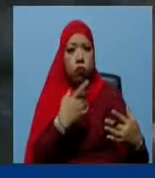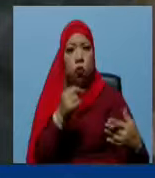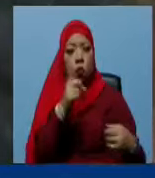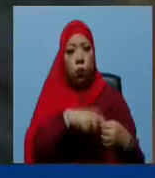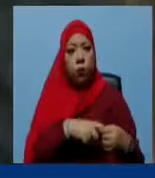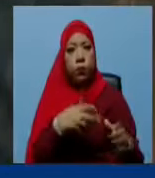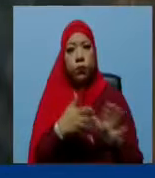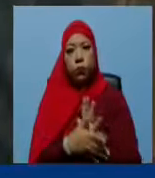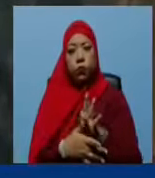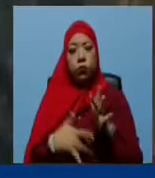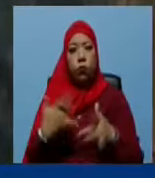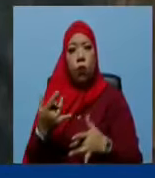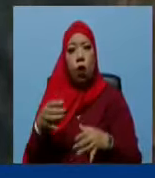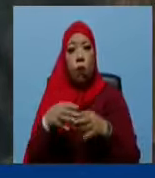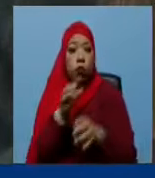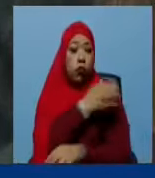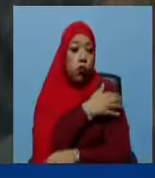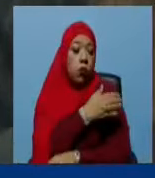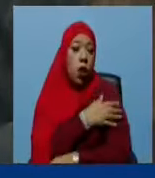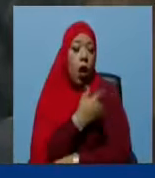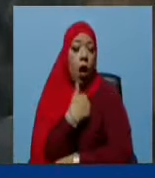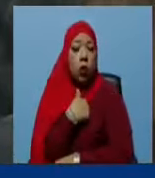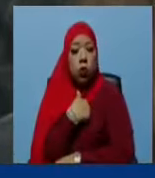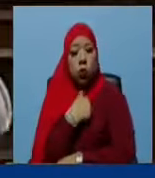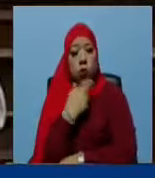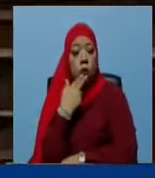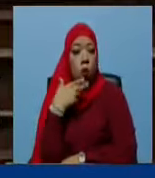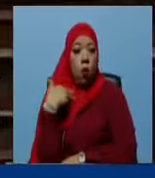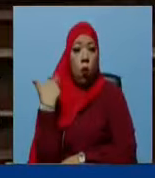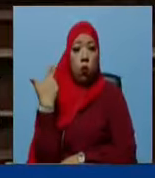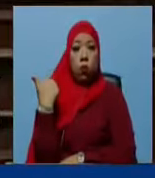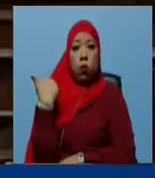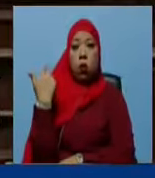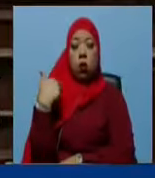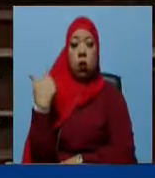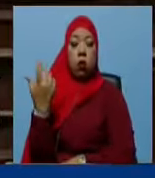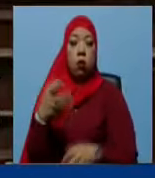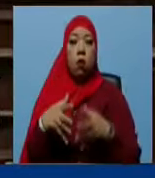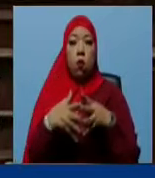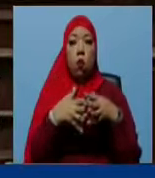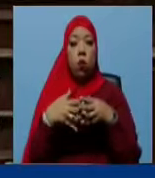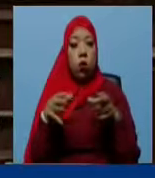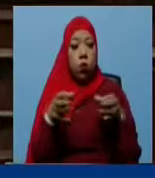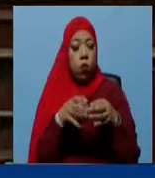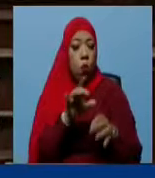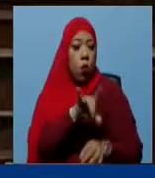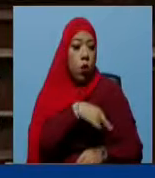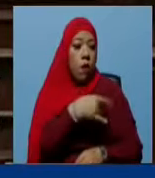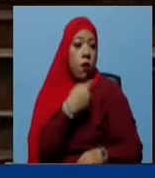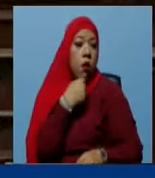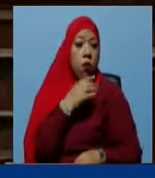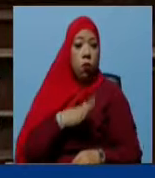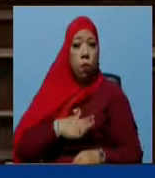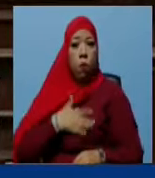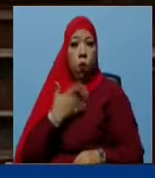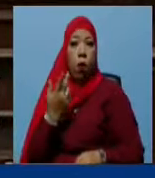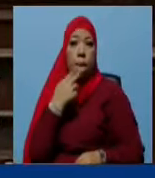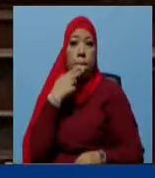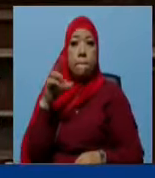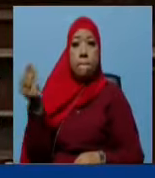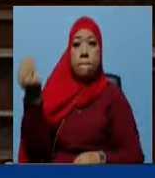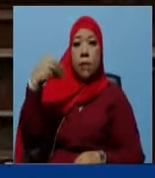Como pretenden estos apellidos porque vienen de Harvard, de Yale o de la Academia de Virginia, pretenden